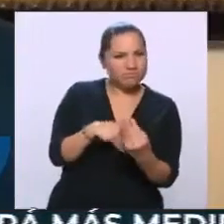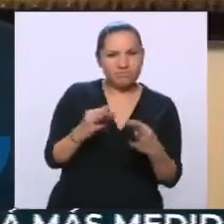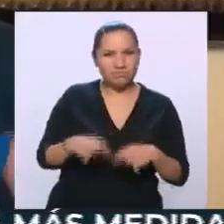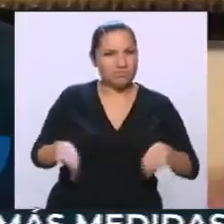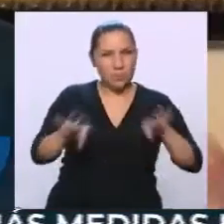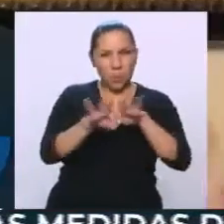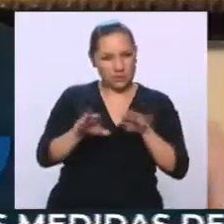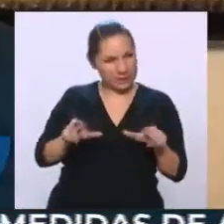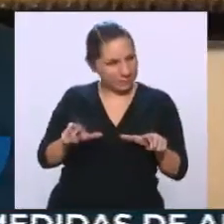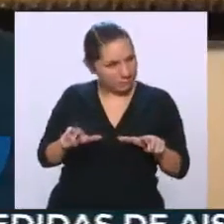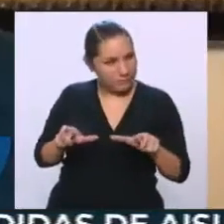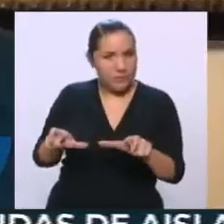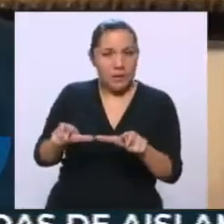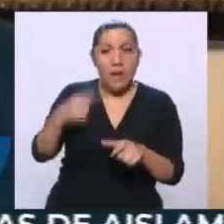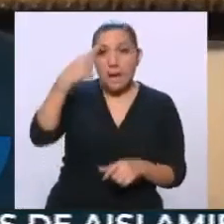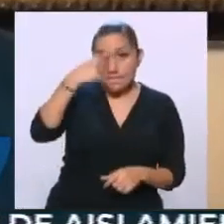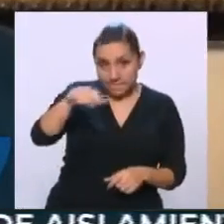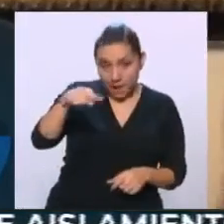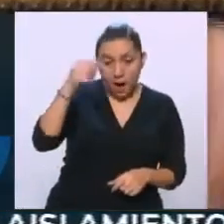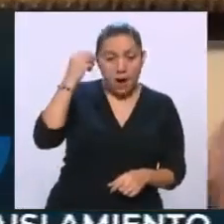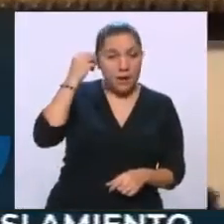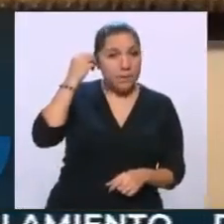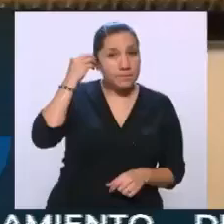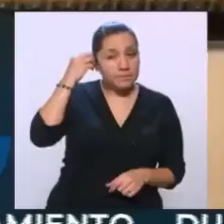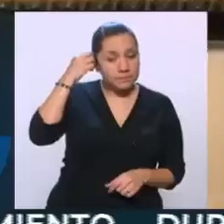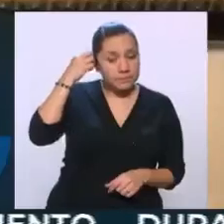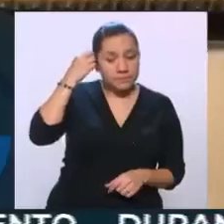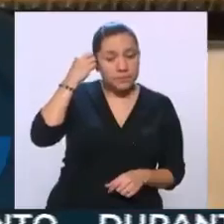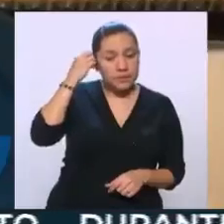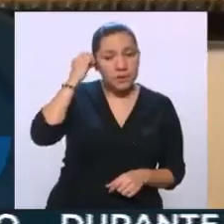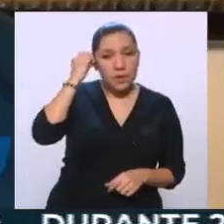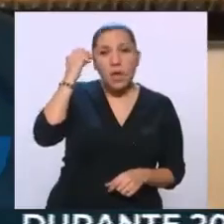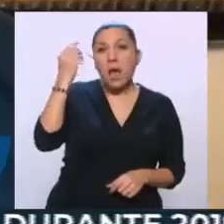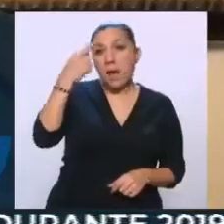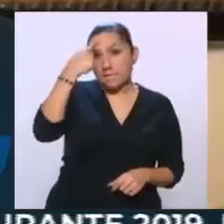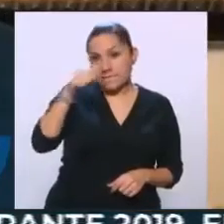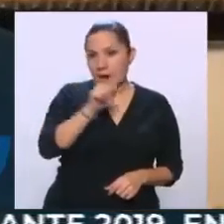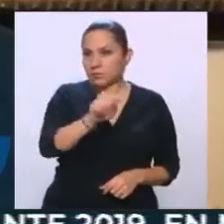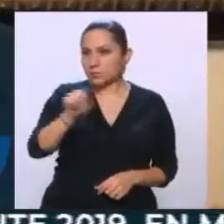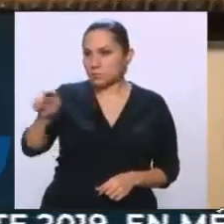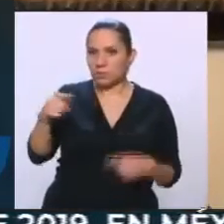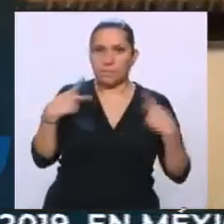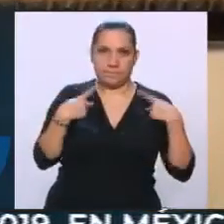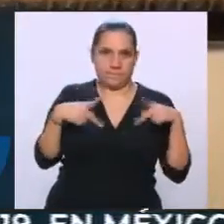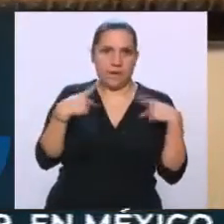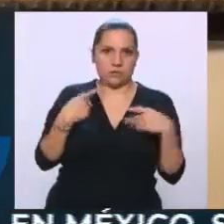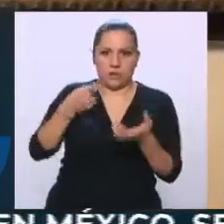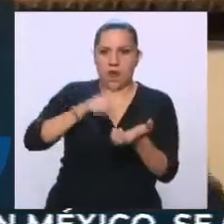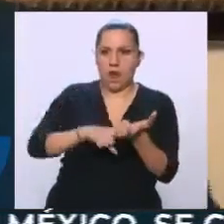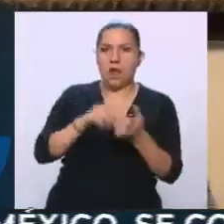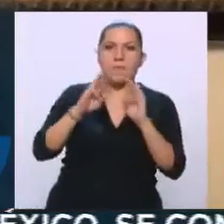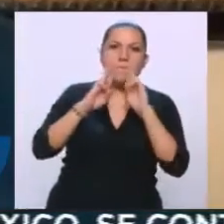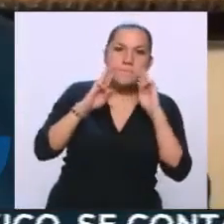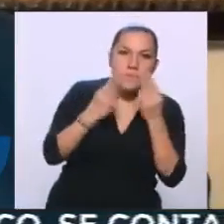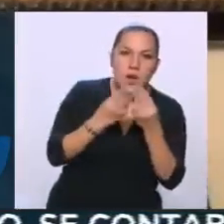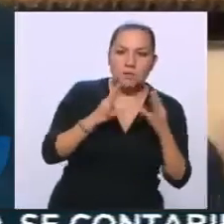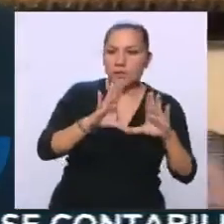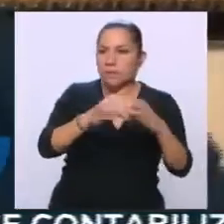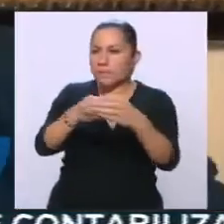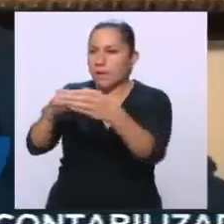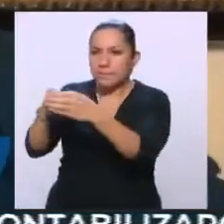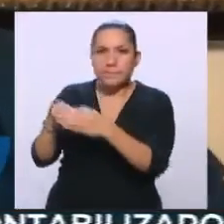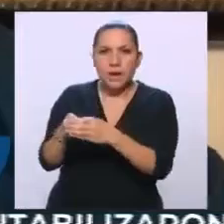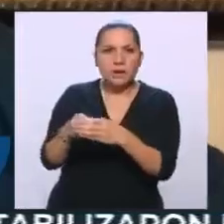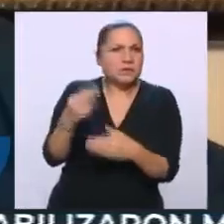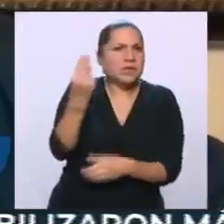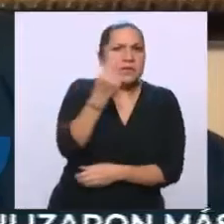supuesto, a las organizaciones delictivas. ¿Cómo? Pues desmantelando sus estructuras financieras. Claro. ¿Para qué? Pues para que el crimen